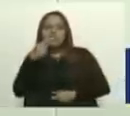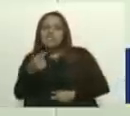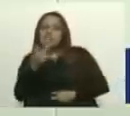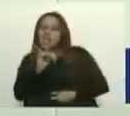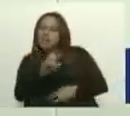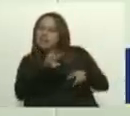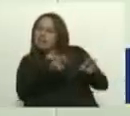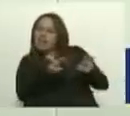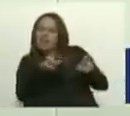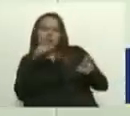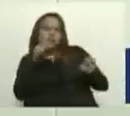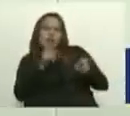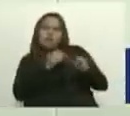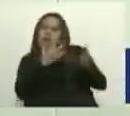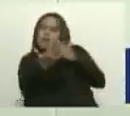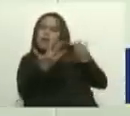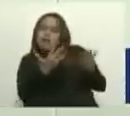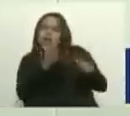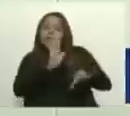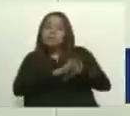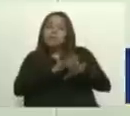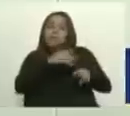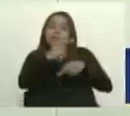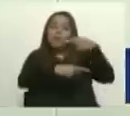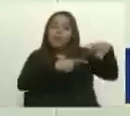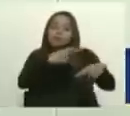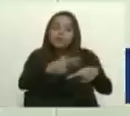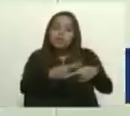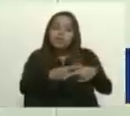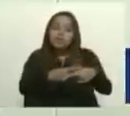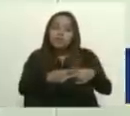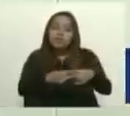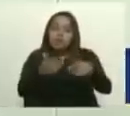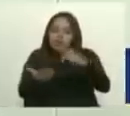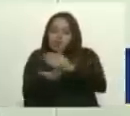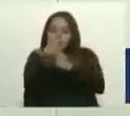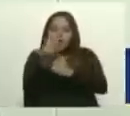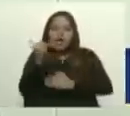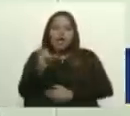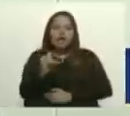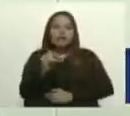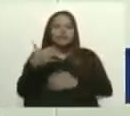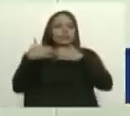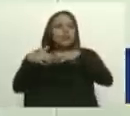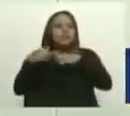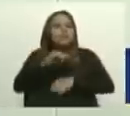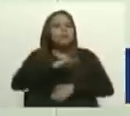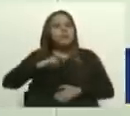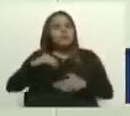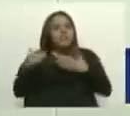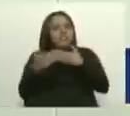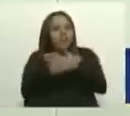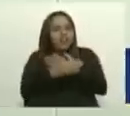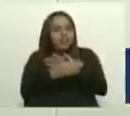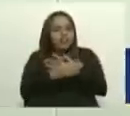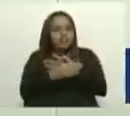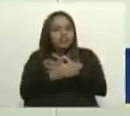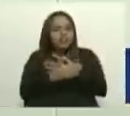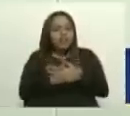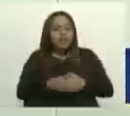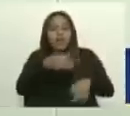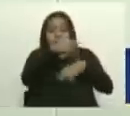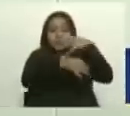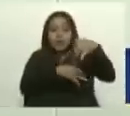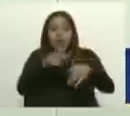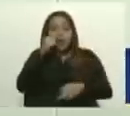eficacia y transparencia, ya que el proceso y las máquinas estaban bajo una empresa privada. Él, a su juicio, señalaba